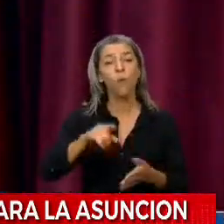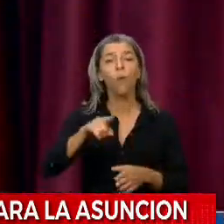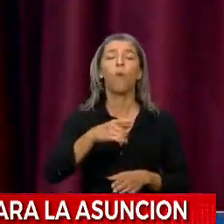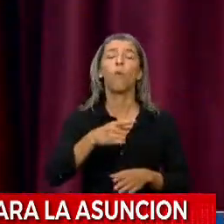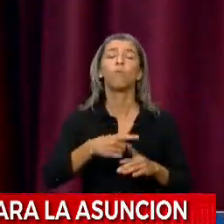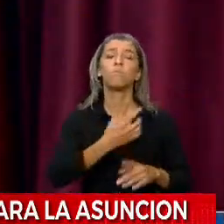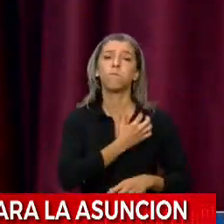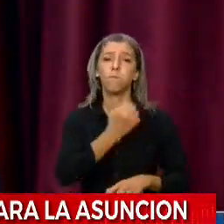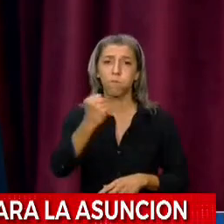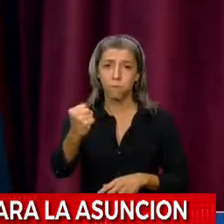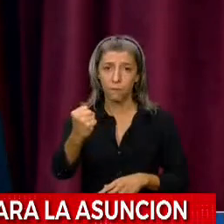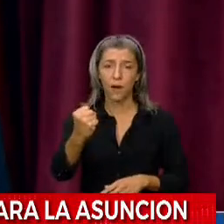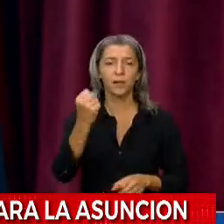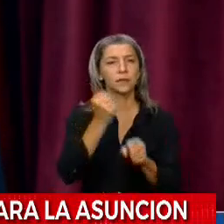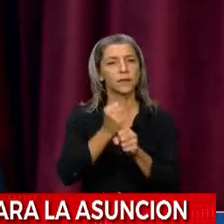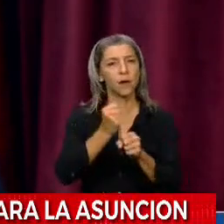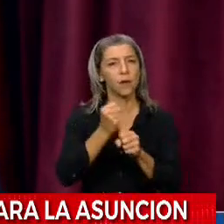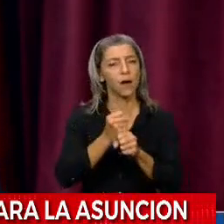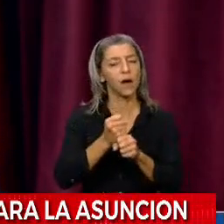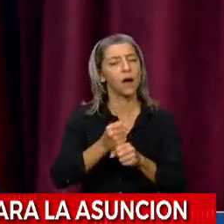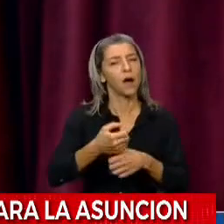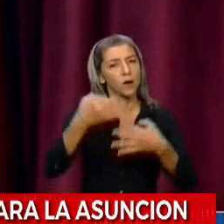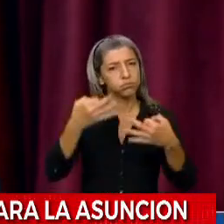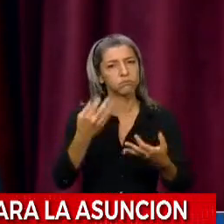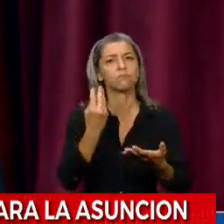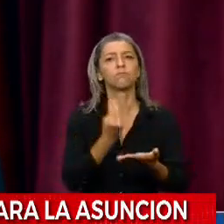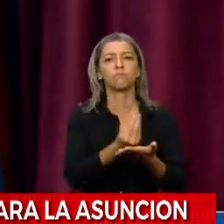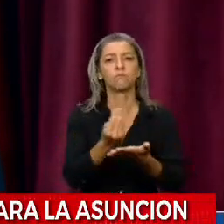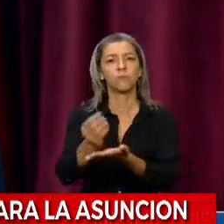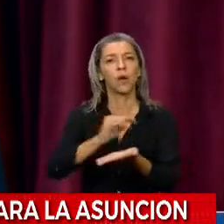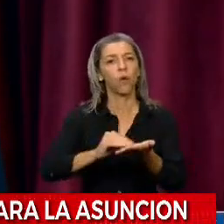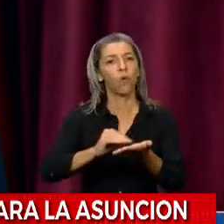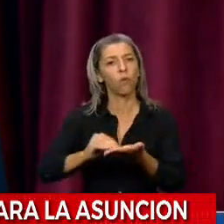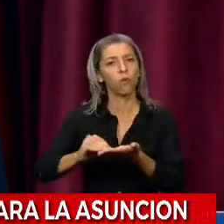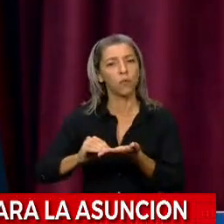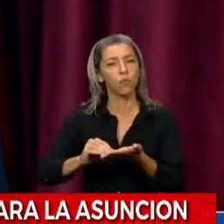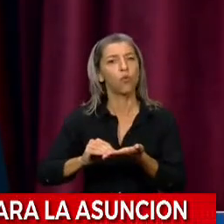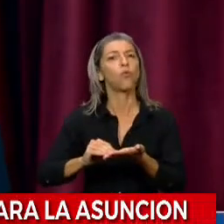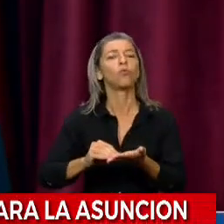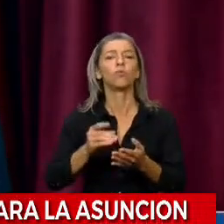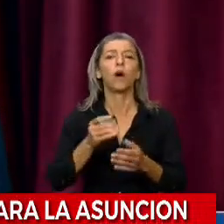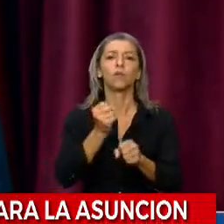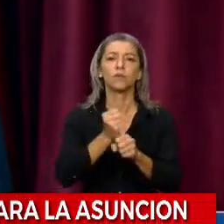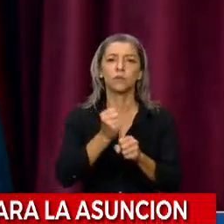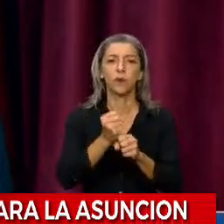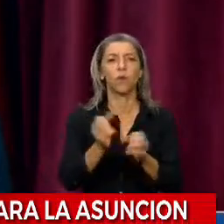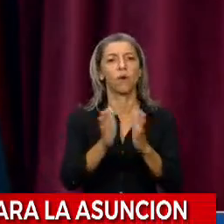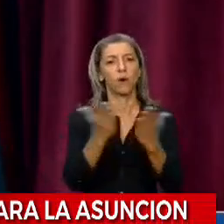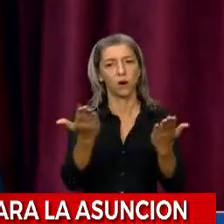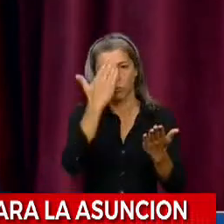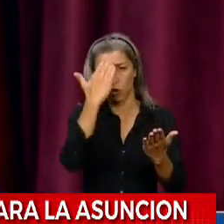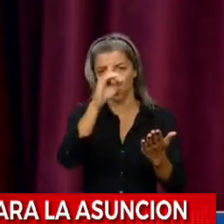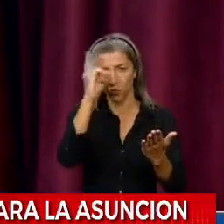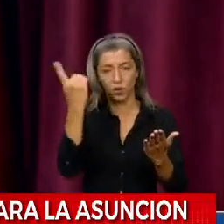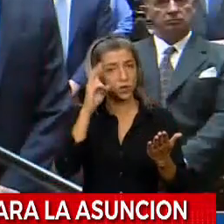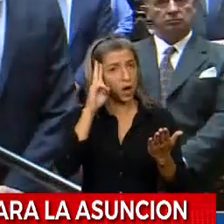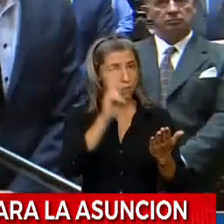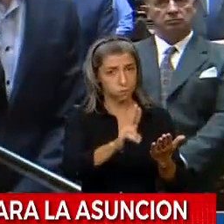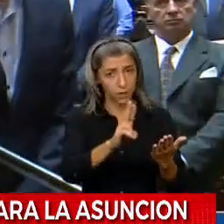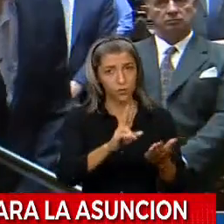patria desempeñar fielmente el cargo de diputadas y diputados y obrar en todo de conformidad con lo que prescribe la Constitución